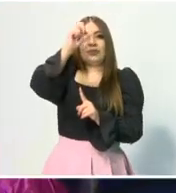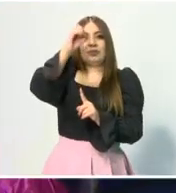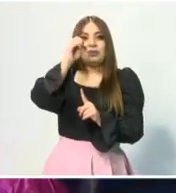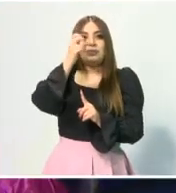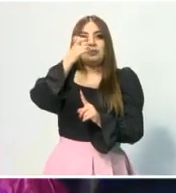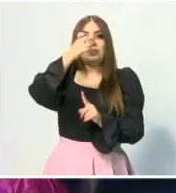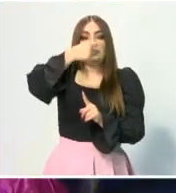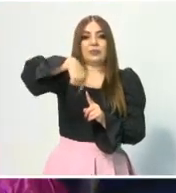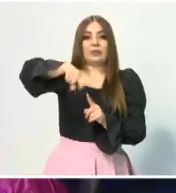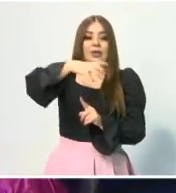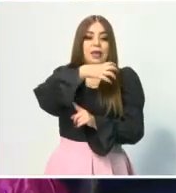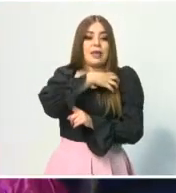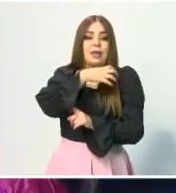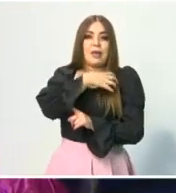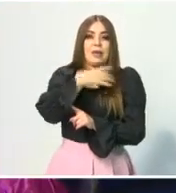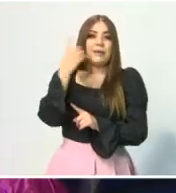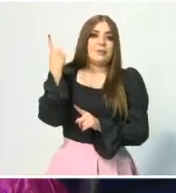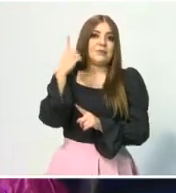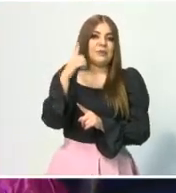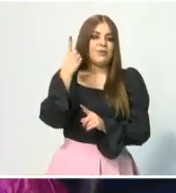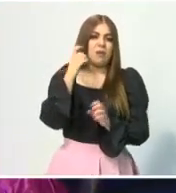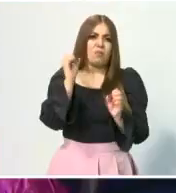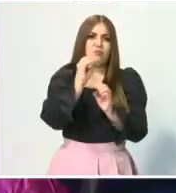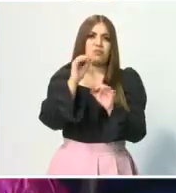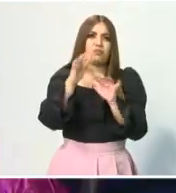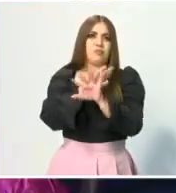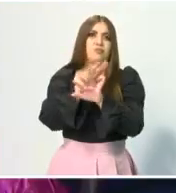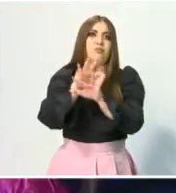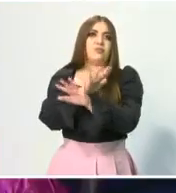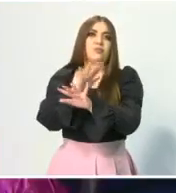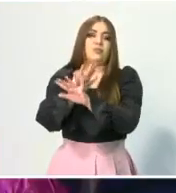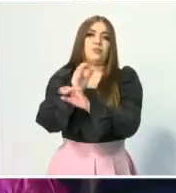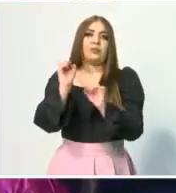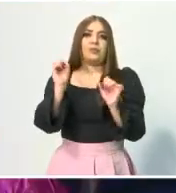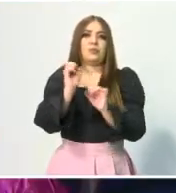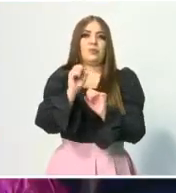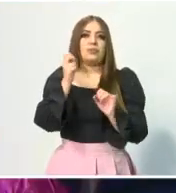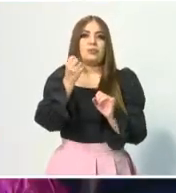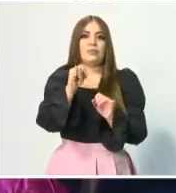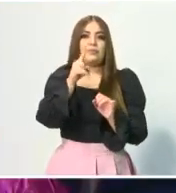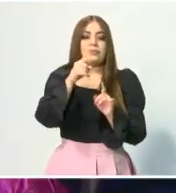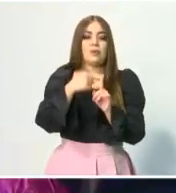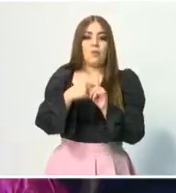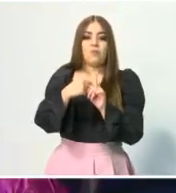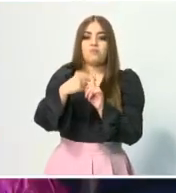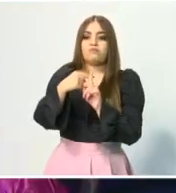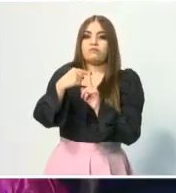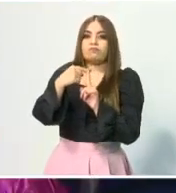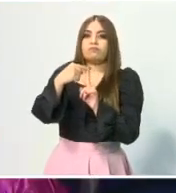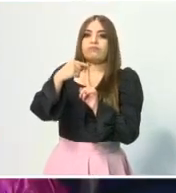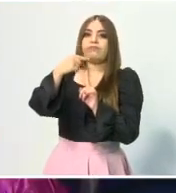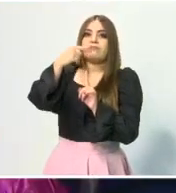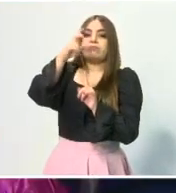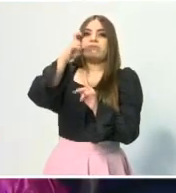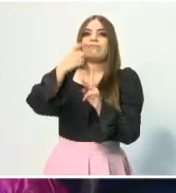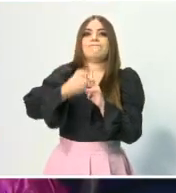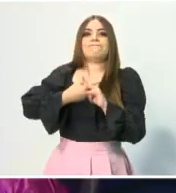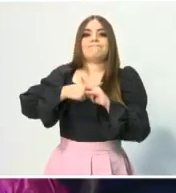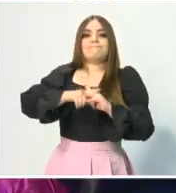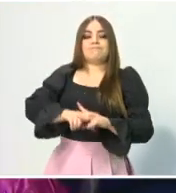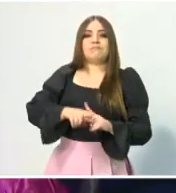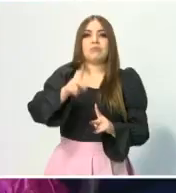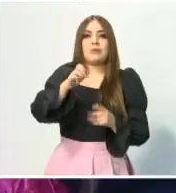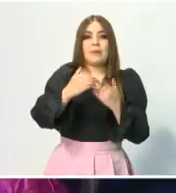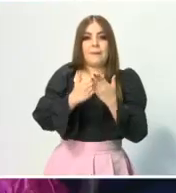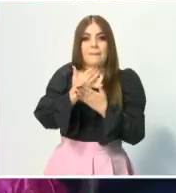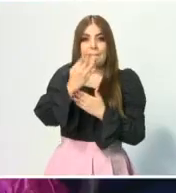En la capital de Durango tampoco ha cambiado mucho la temperatura, sí con un ligero incremento, sobre todo en la inicial, que esta mañana